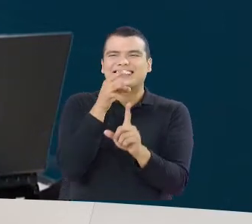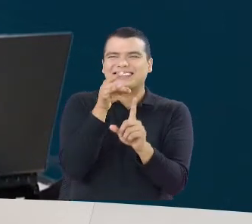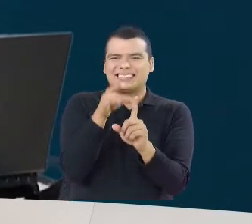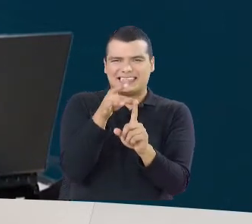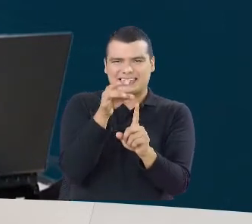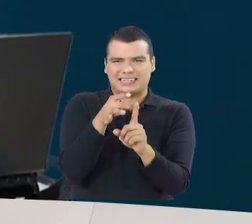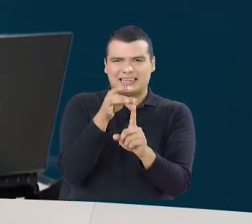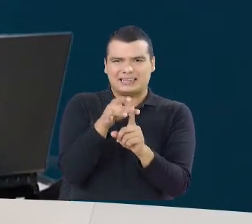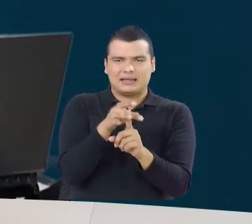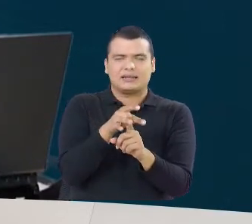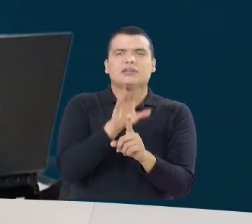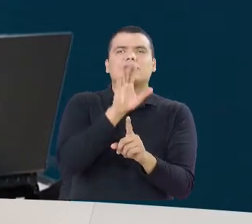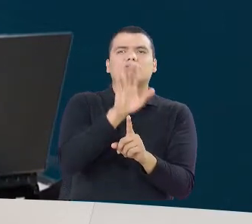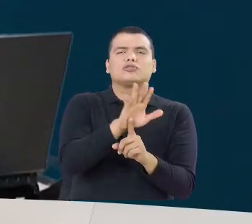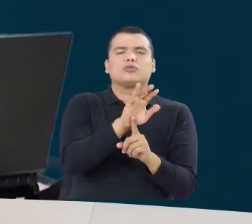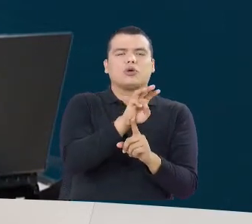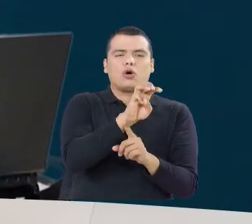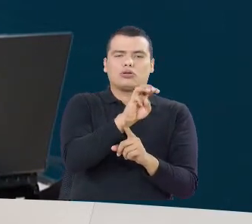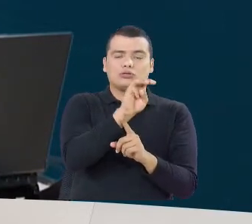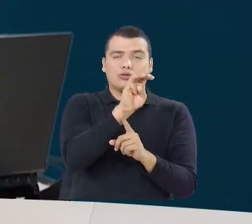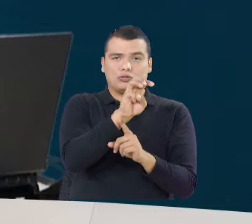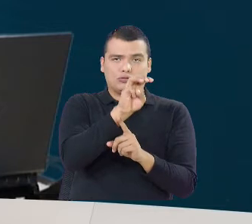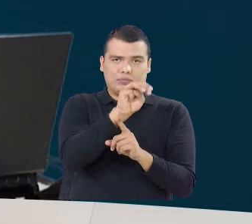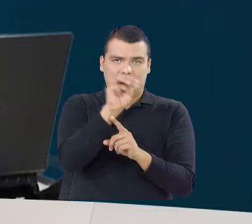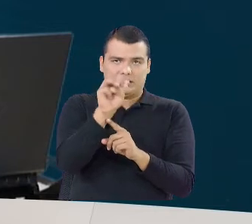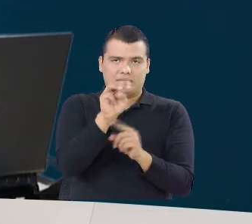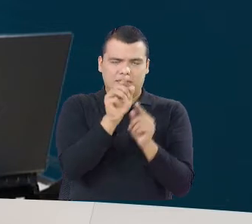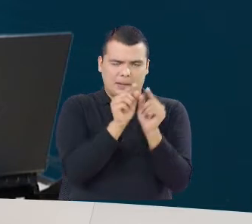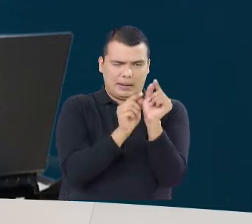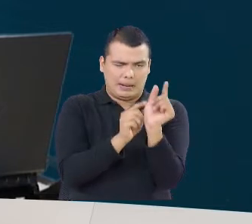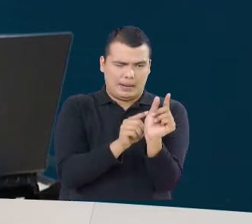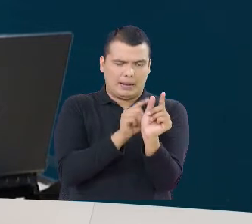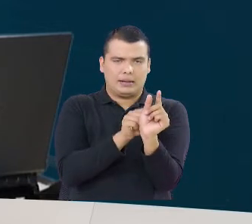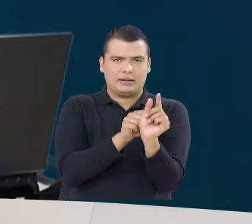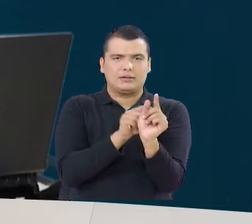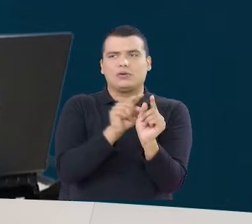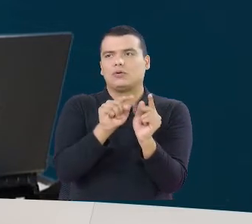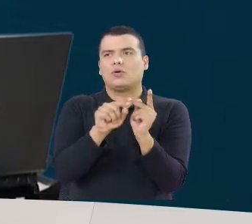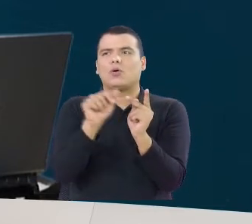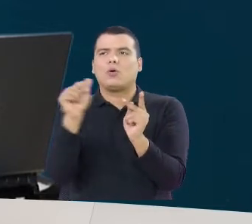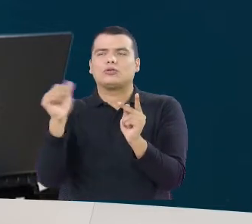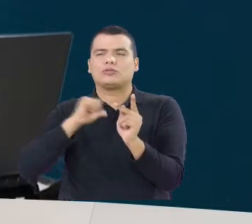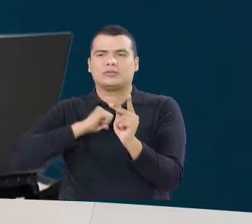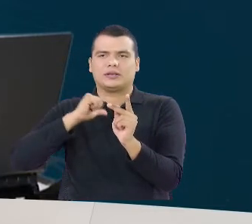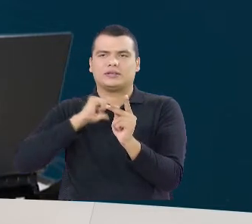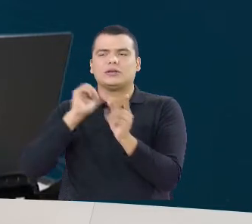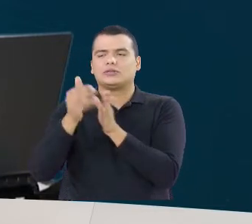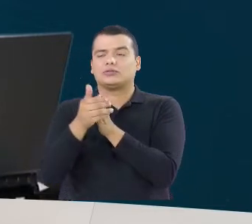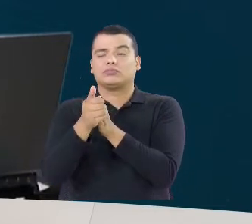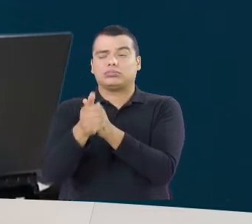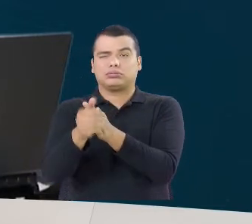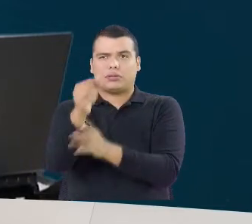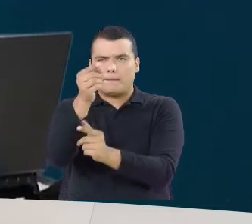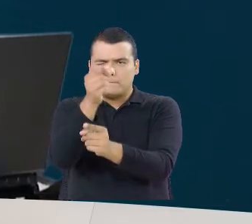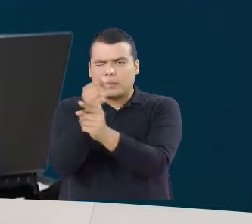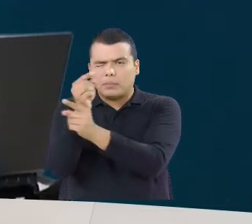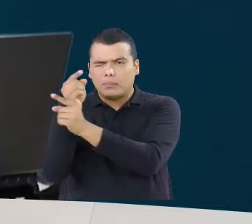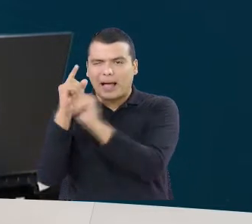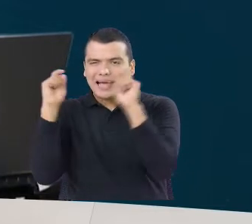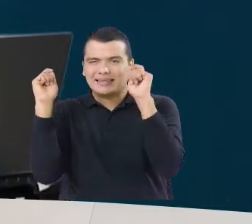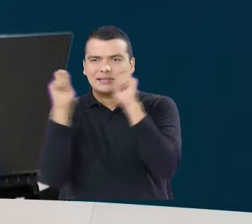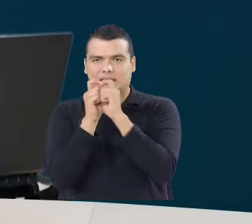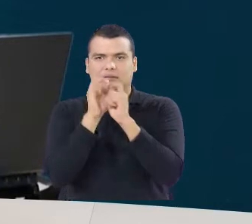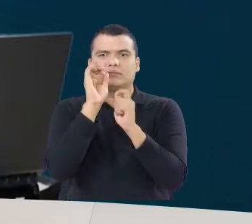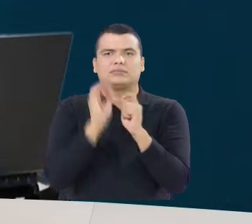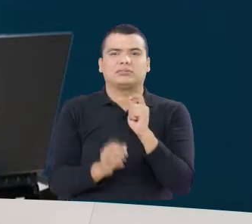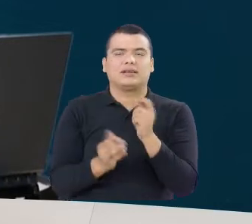8 milímetros. En la imagen que se ve en el computador tenemos una que se llama guía lineal, que esas son más precisas. Dependiendo del